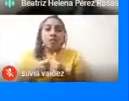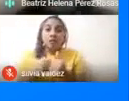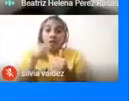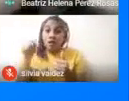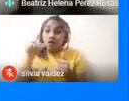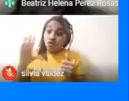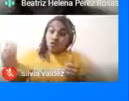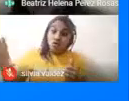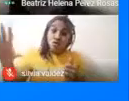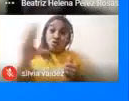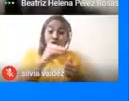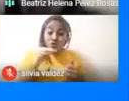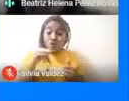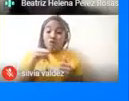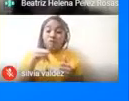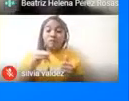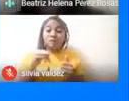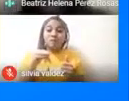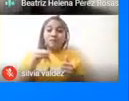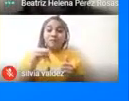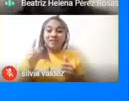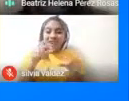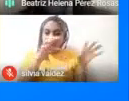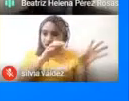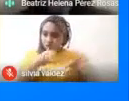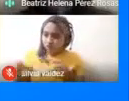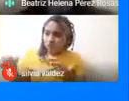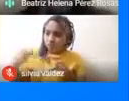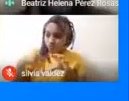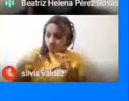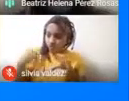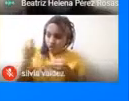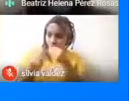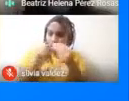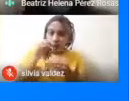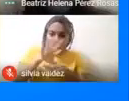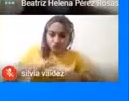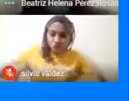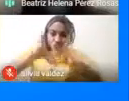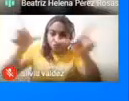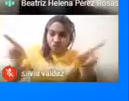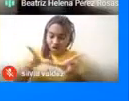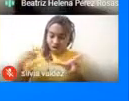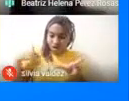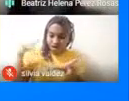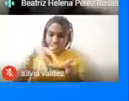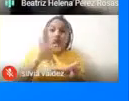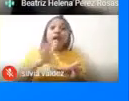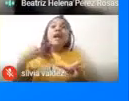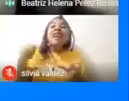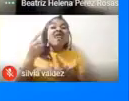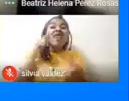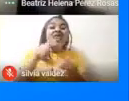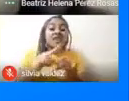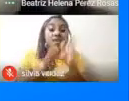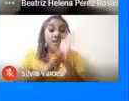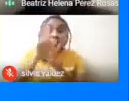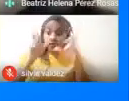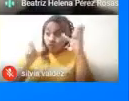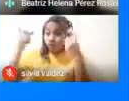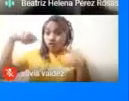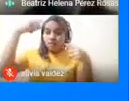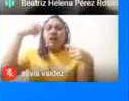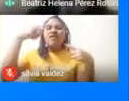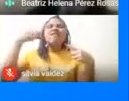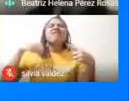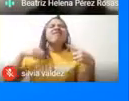todo este tipo de acciones que yo haga en el territorio con el fin de desarrollar el turismo,